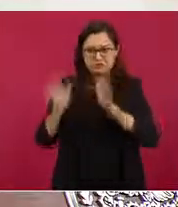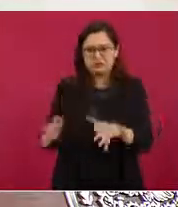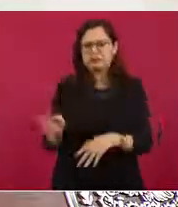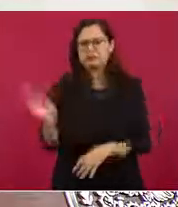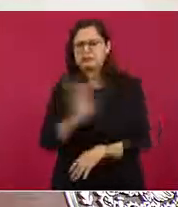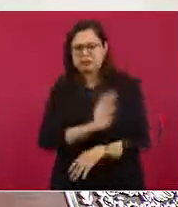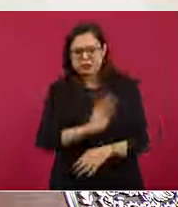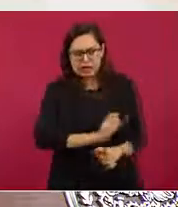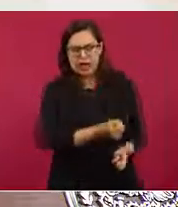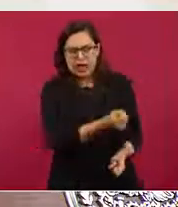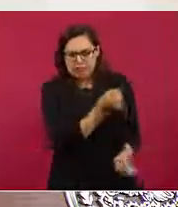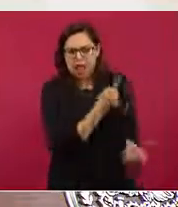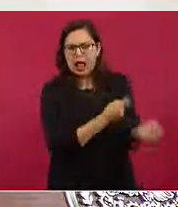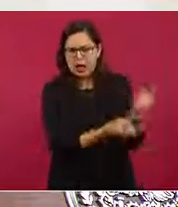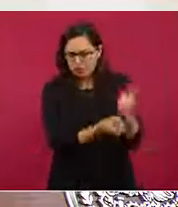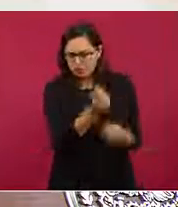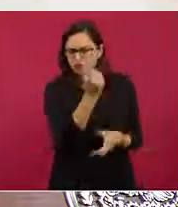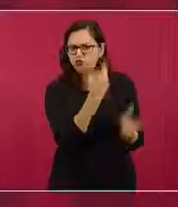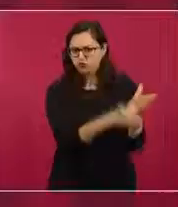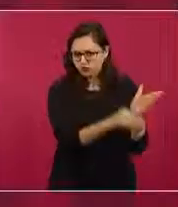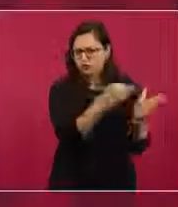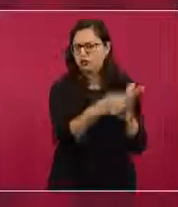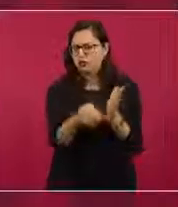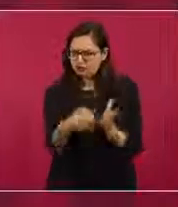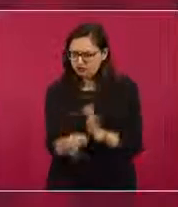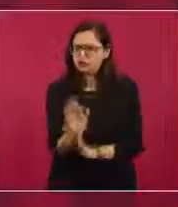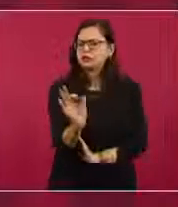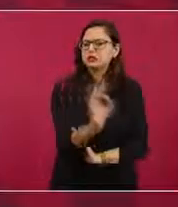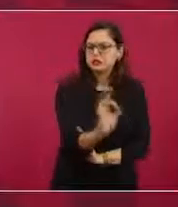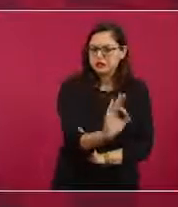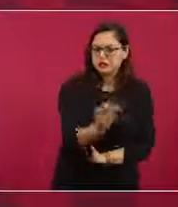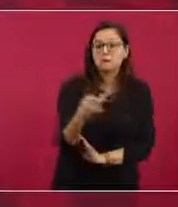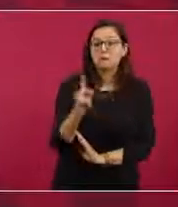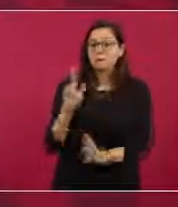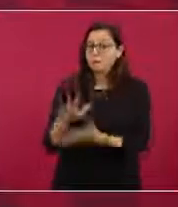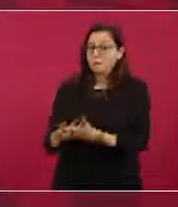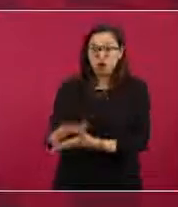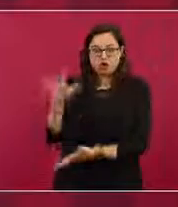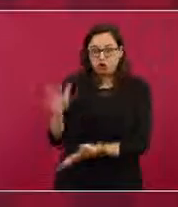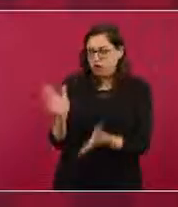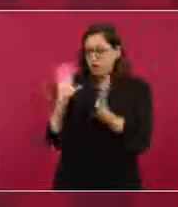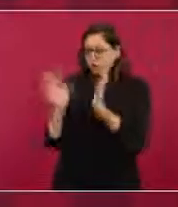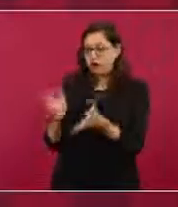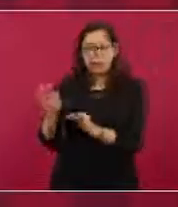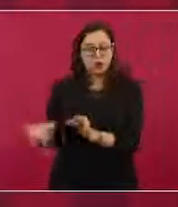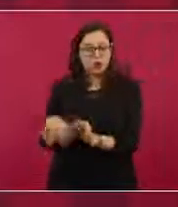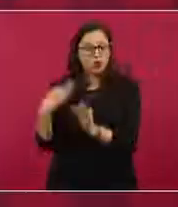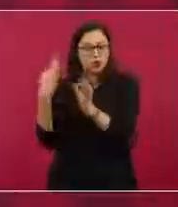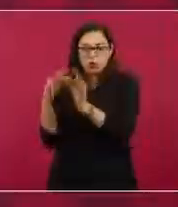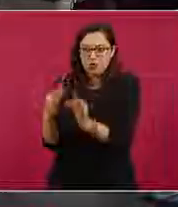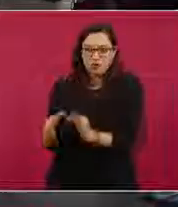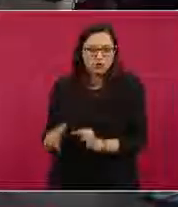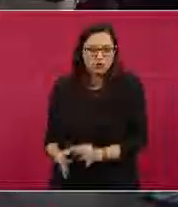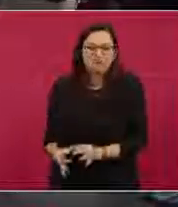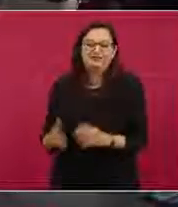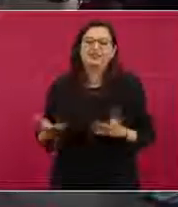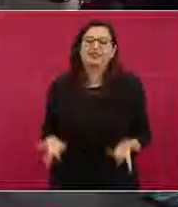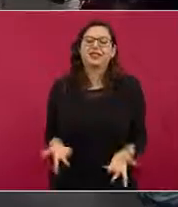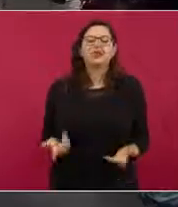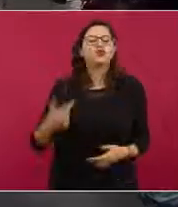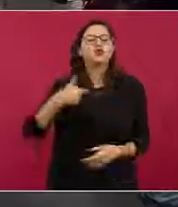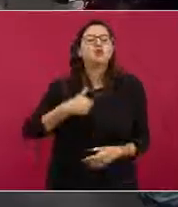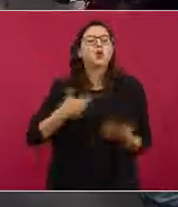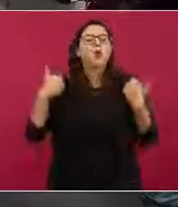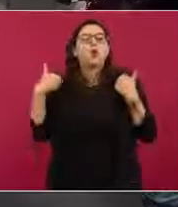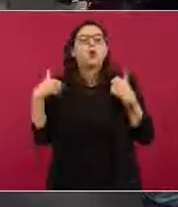en sus plazas, en sus puestos. Si no, me lo hubiesen estado